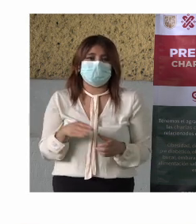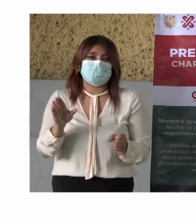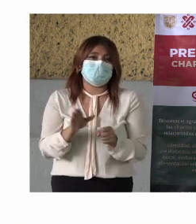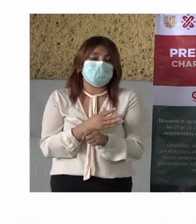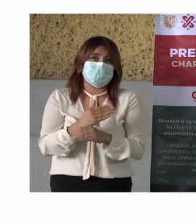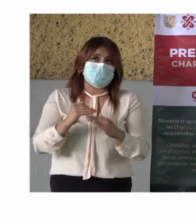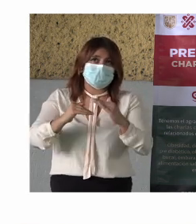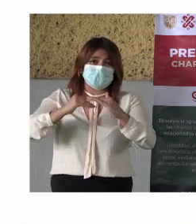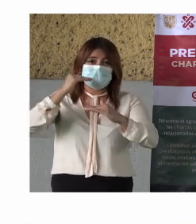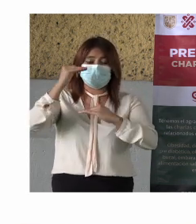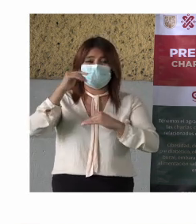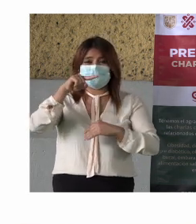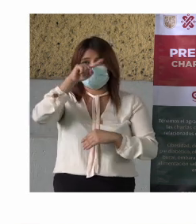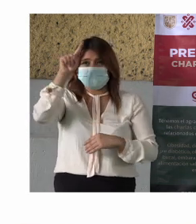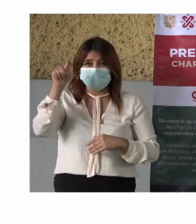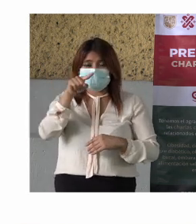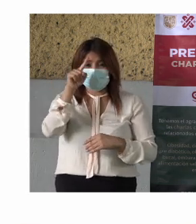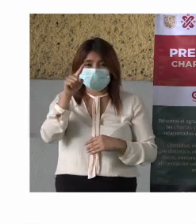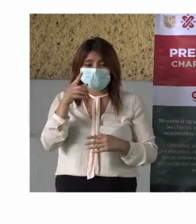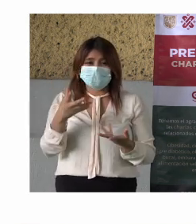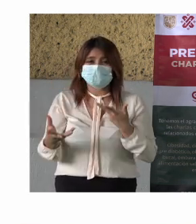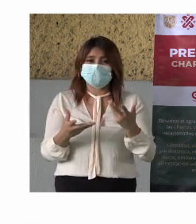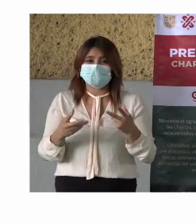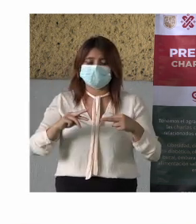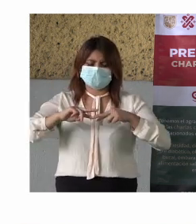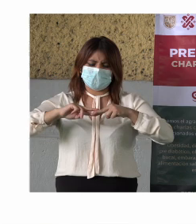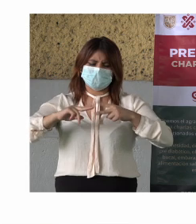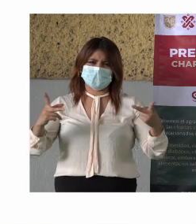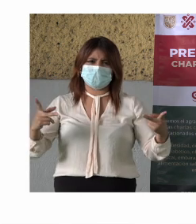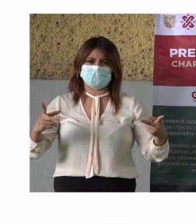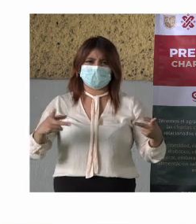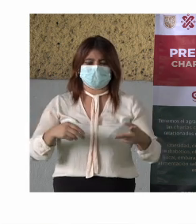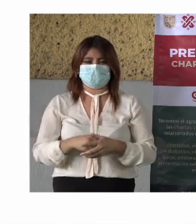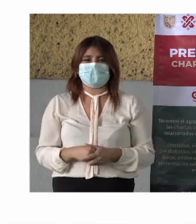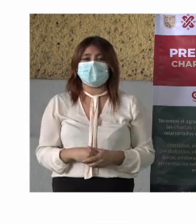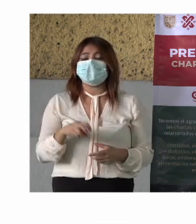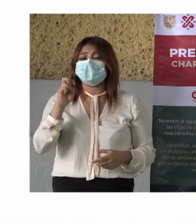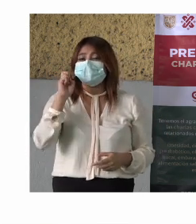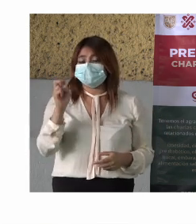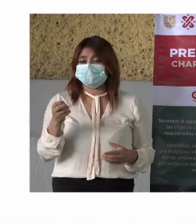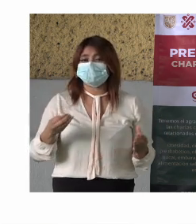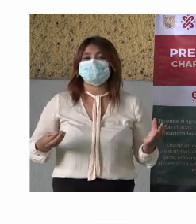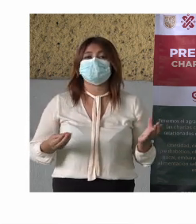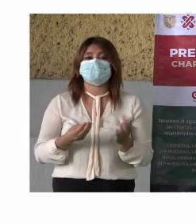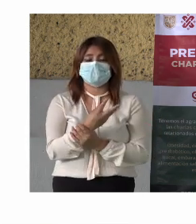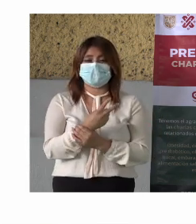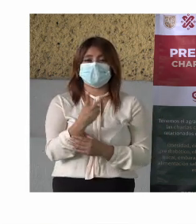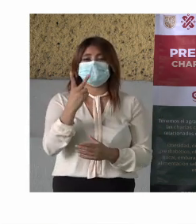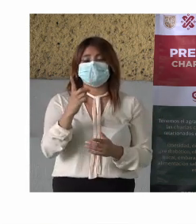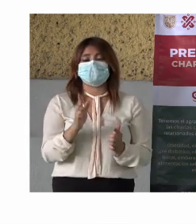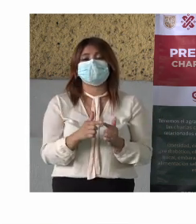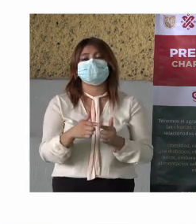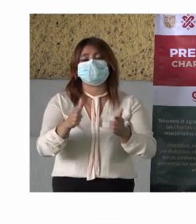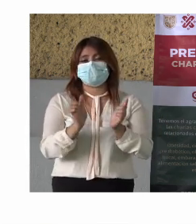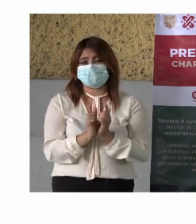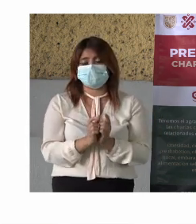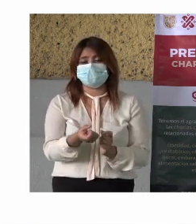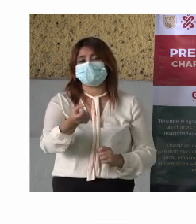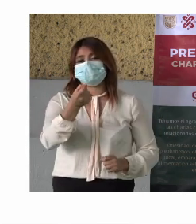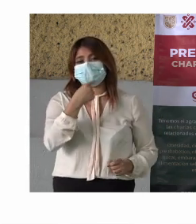dice DPP4 lo que hace es romper. Y de aquí salen justamente dos grupos de medicamentos. Unos que